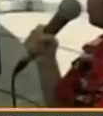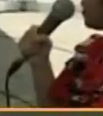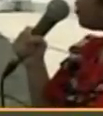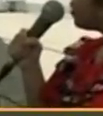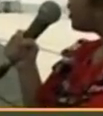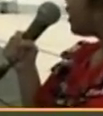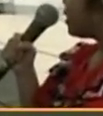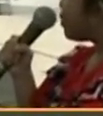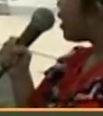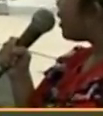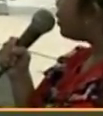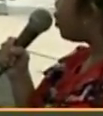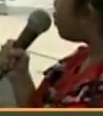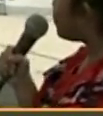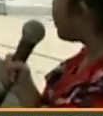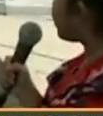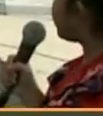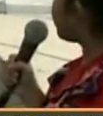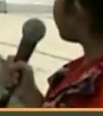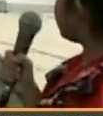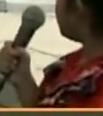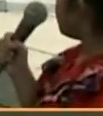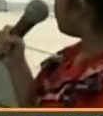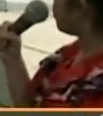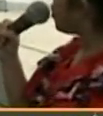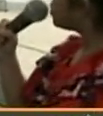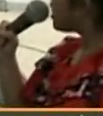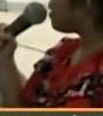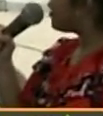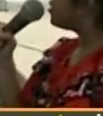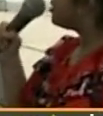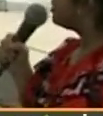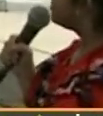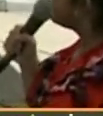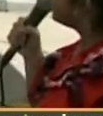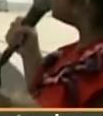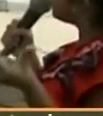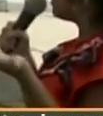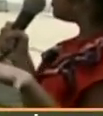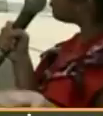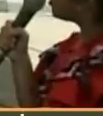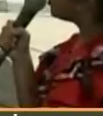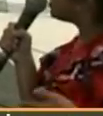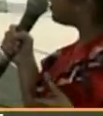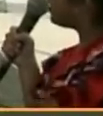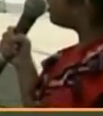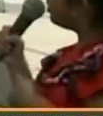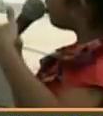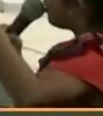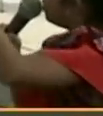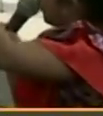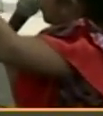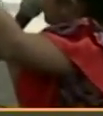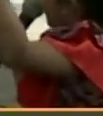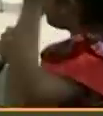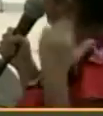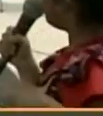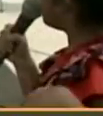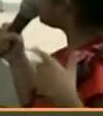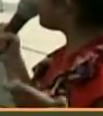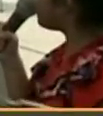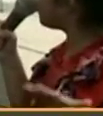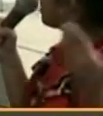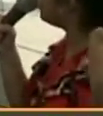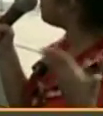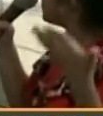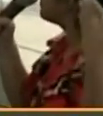En un liceo que llevara el nombre Hugo Chávez. Yo quiero que usted nos construya